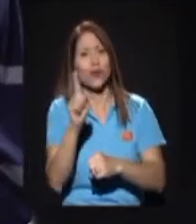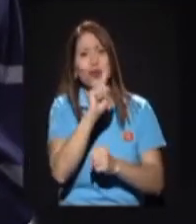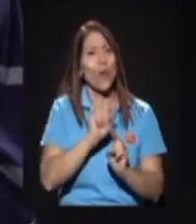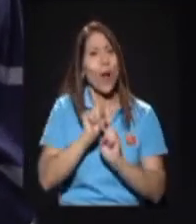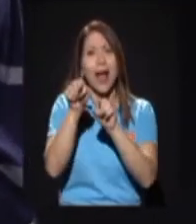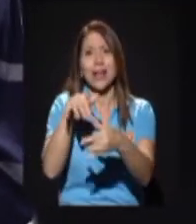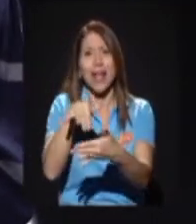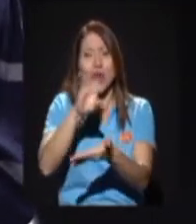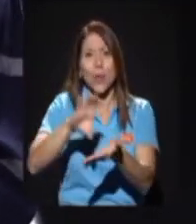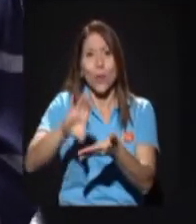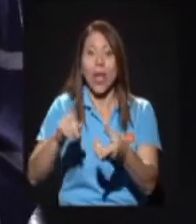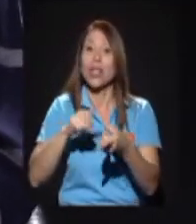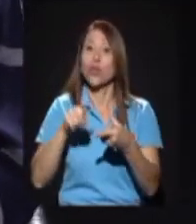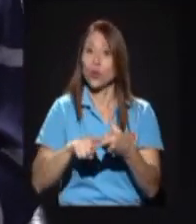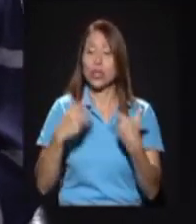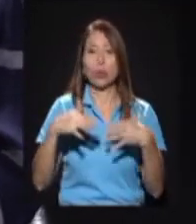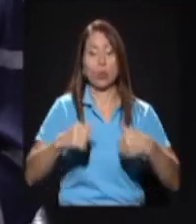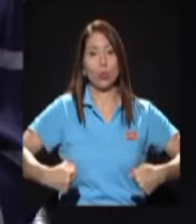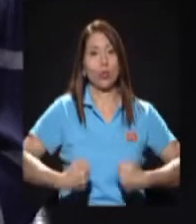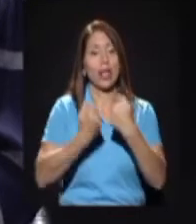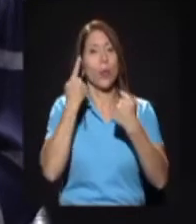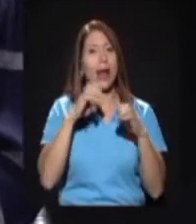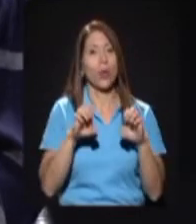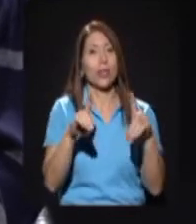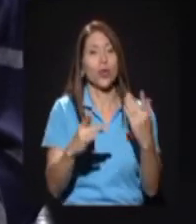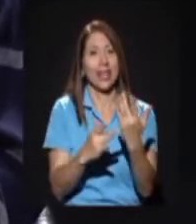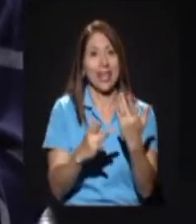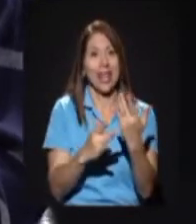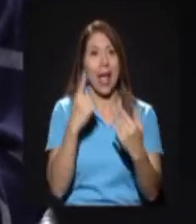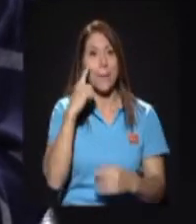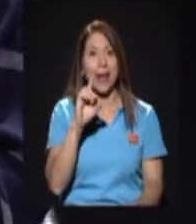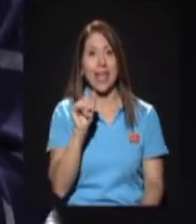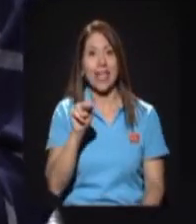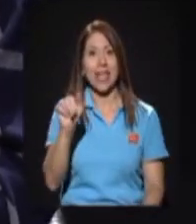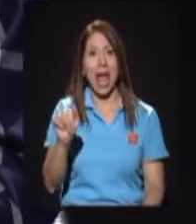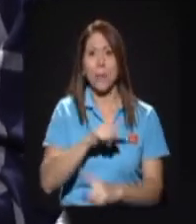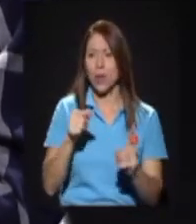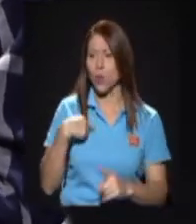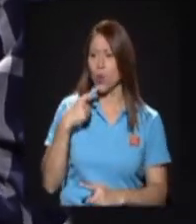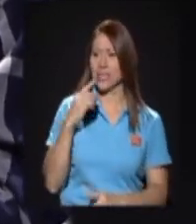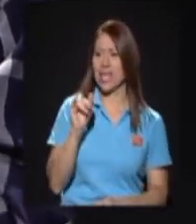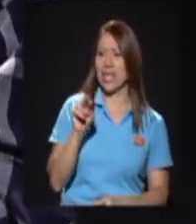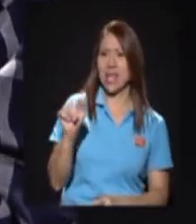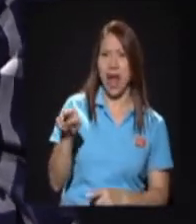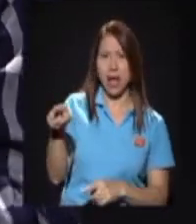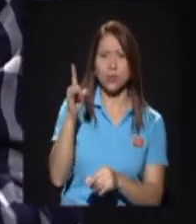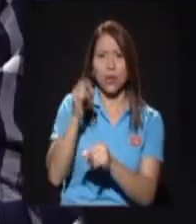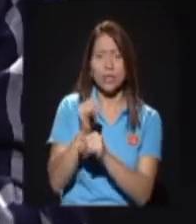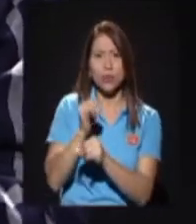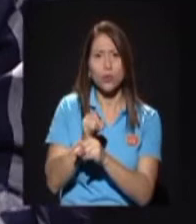un reto para educación técnica, para el INA, de primera magnitud. Y dice, pero el INA es una institución que la hemos tenido